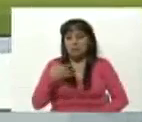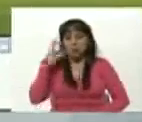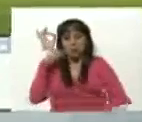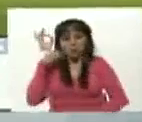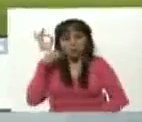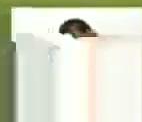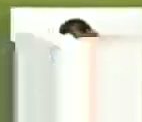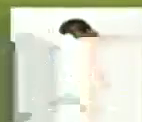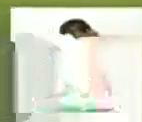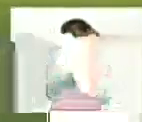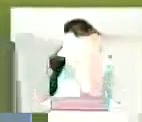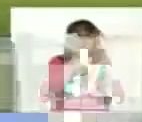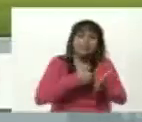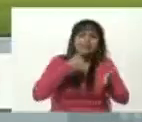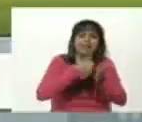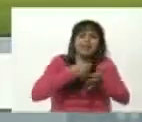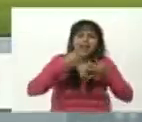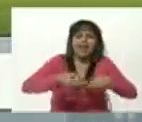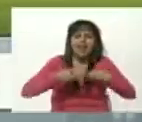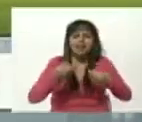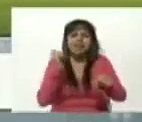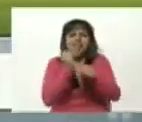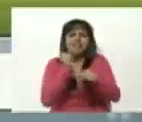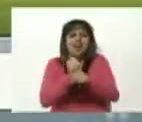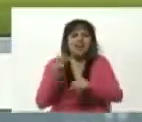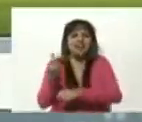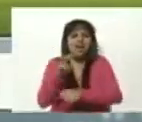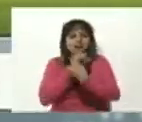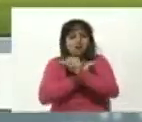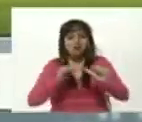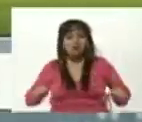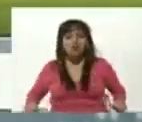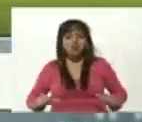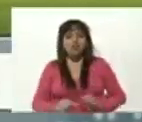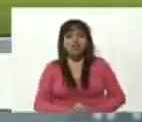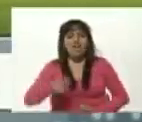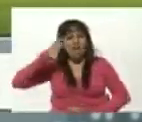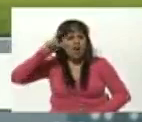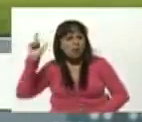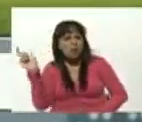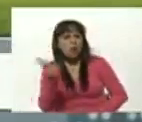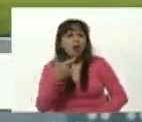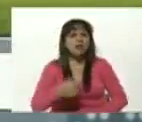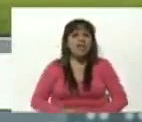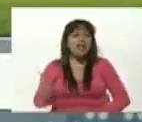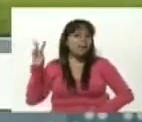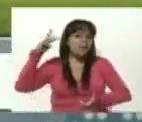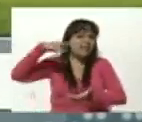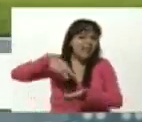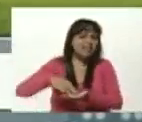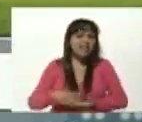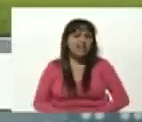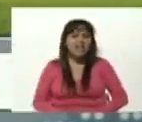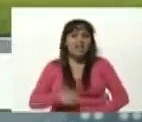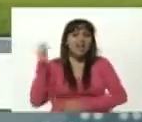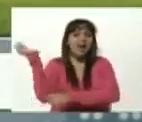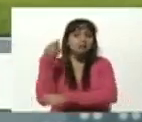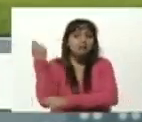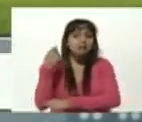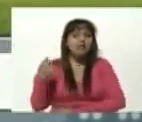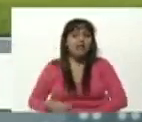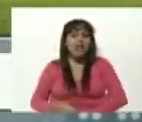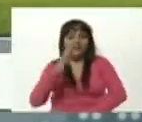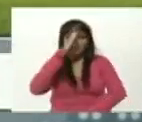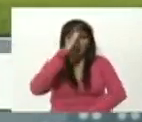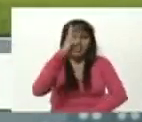Los tercos del campo venezolano, en Portuguesa, en Guárico, en Miranda, en Apure, en